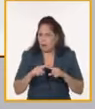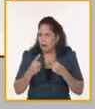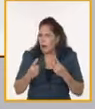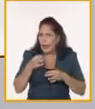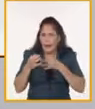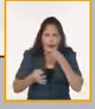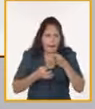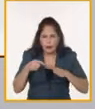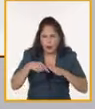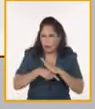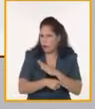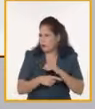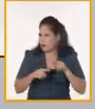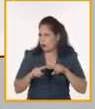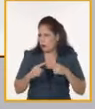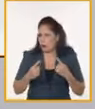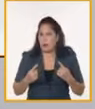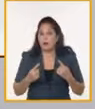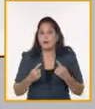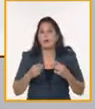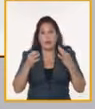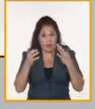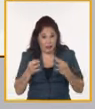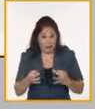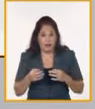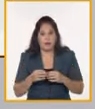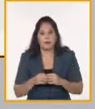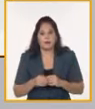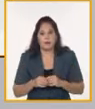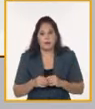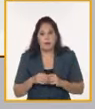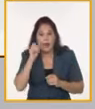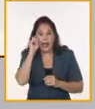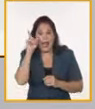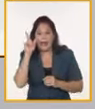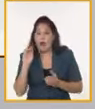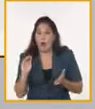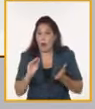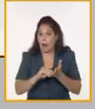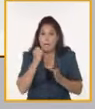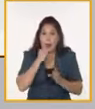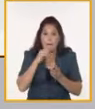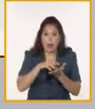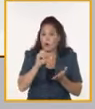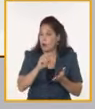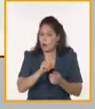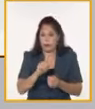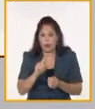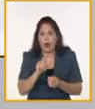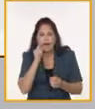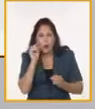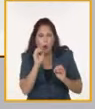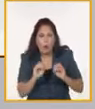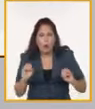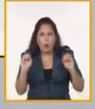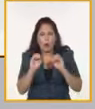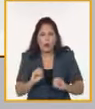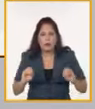llegamos a incluir Cuando verdaderamente no la idea no era incluir más cosas sino ver de qué manera organizamos y